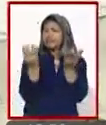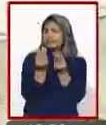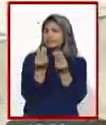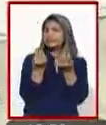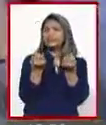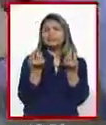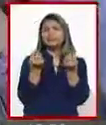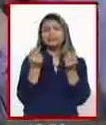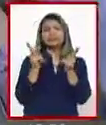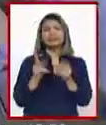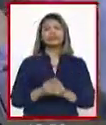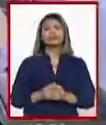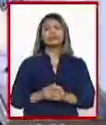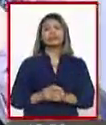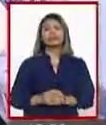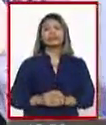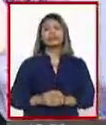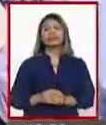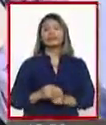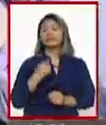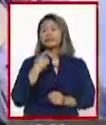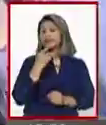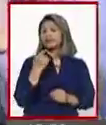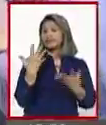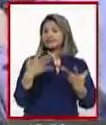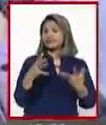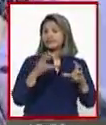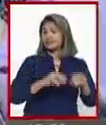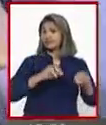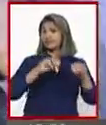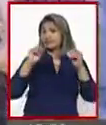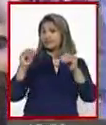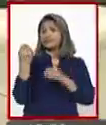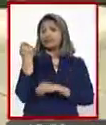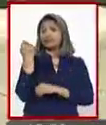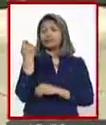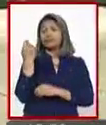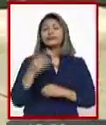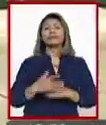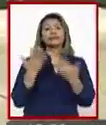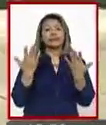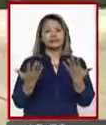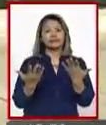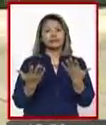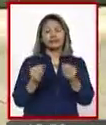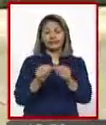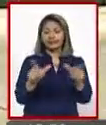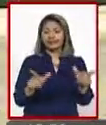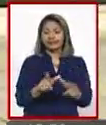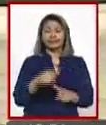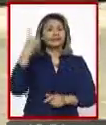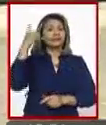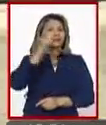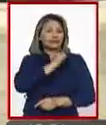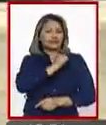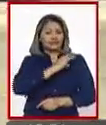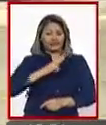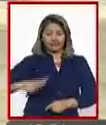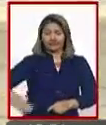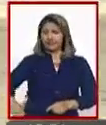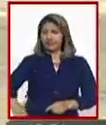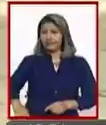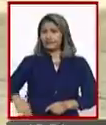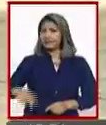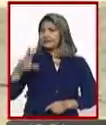aquí y allá, sin embargo, están haciendo una marcha para que no se los mueva, entonces no les entiendo. Aquí hay algo, los puestos son del gobierno municipal. No